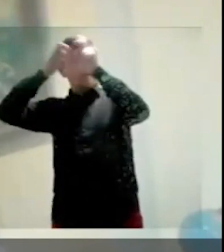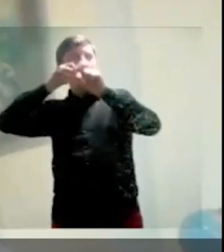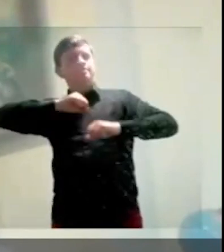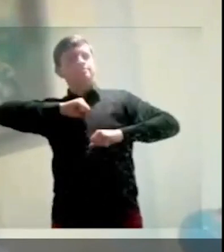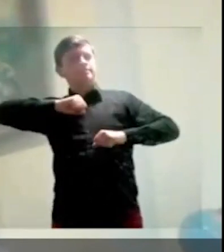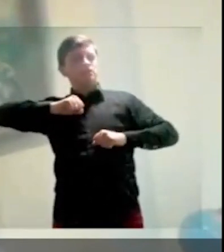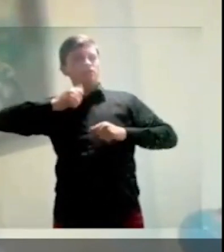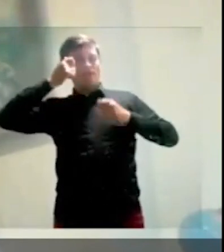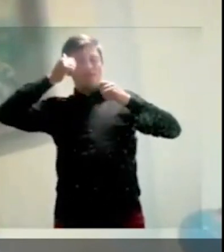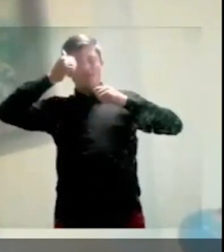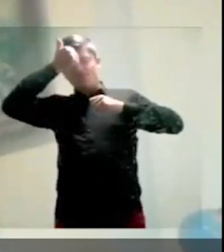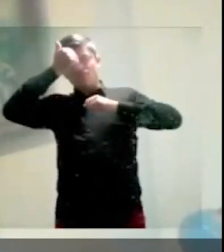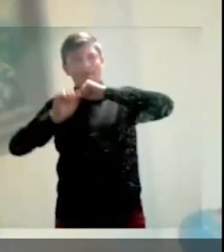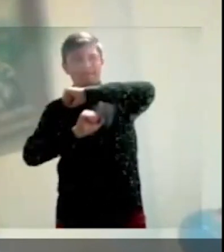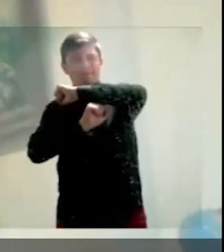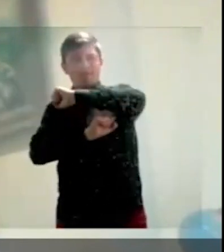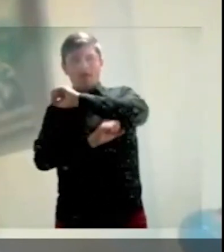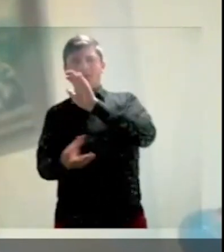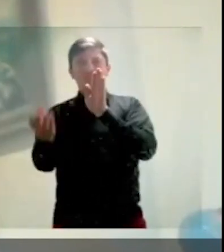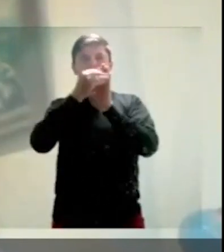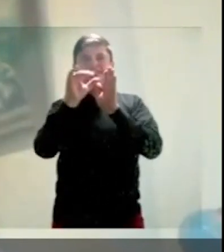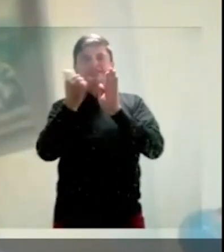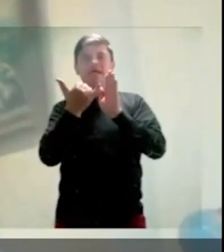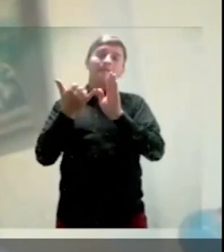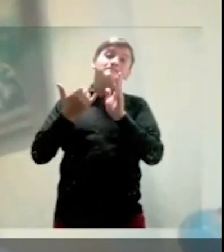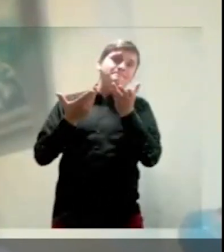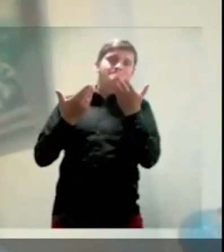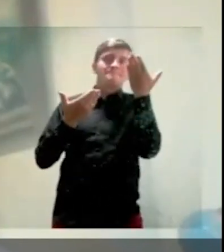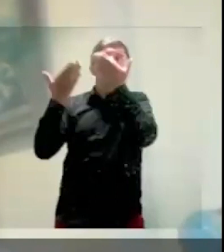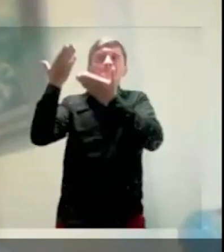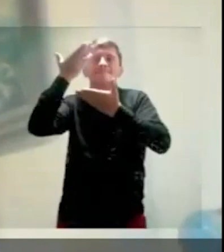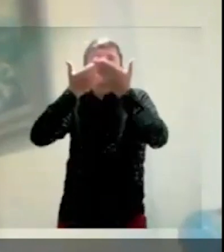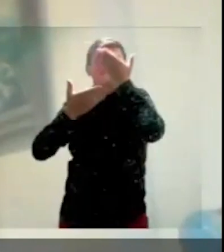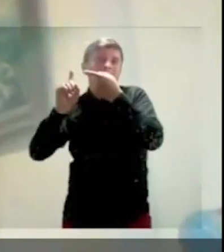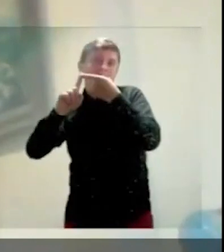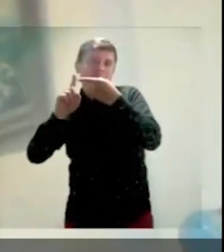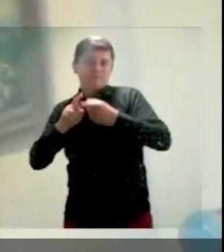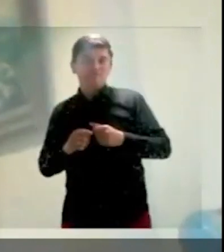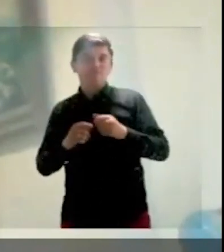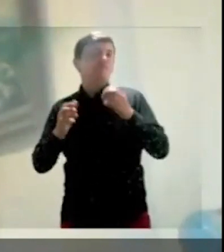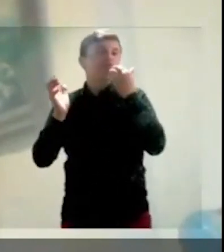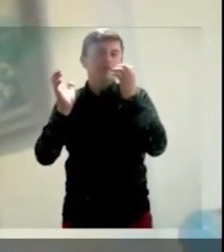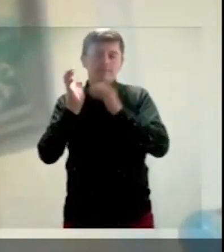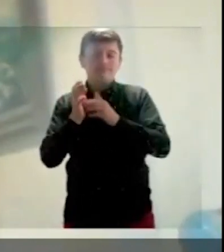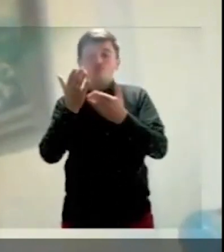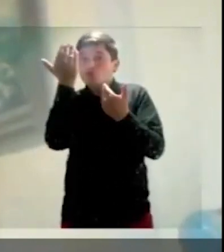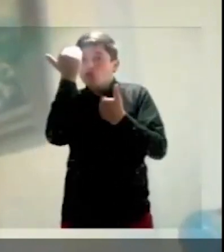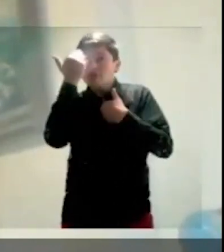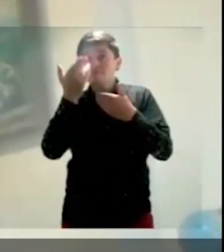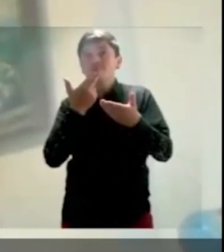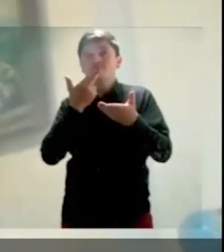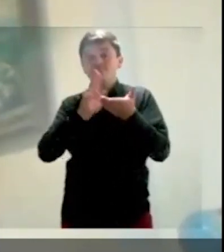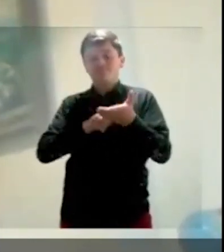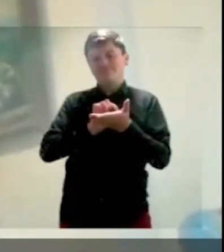derecho fundamental. Lo mismo pasa con otro derivado del derecho a la salud, como es el derecho al consentimiento informado. Hay países en donde el derecho